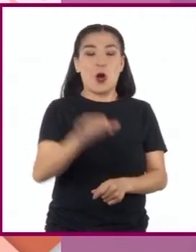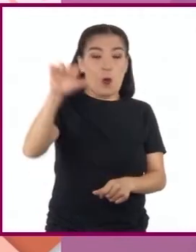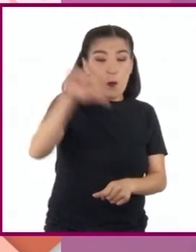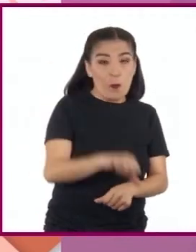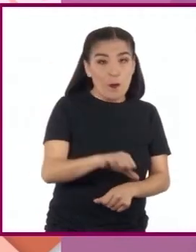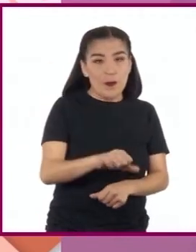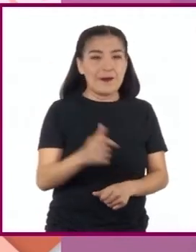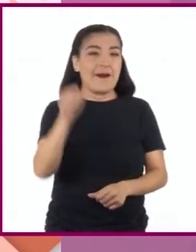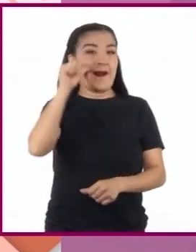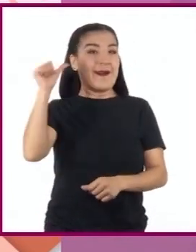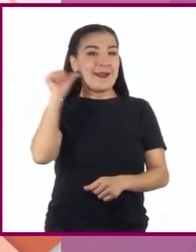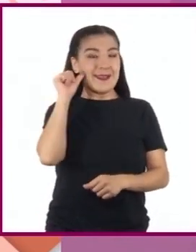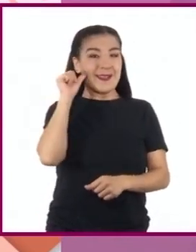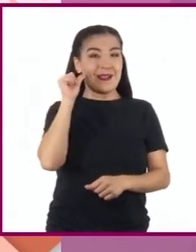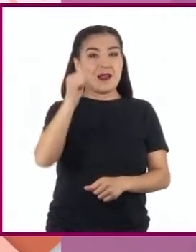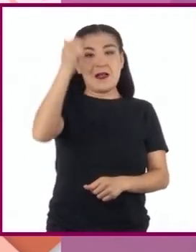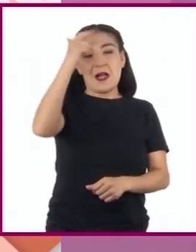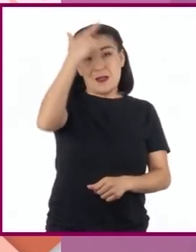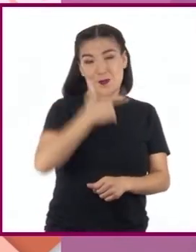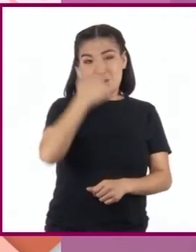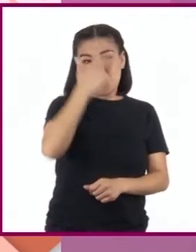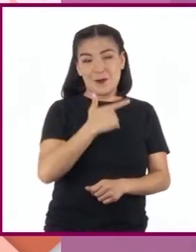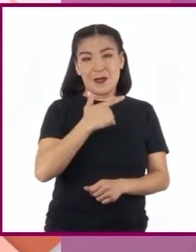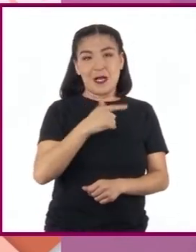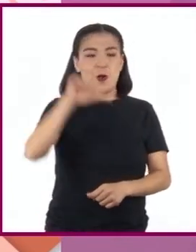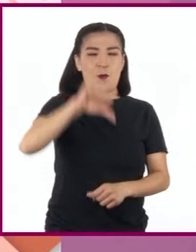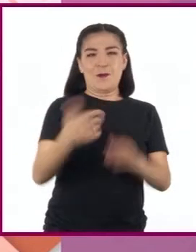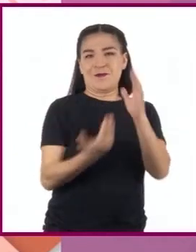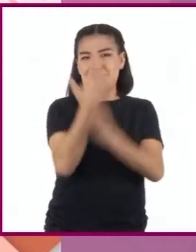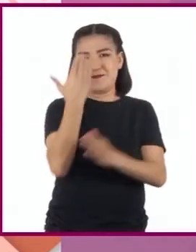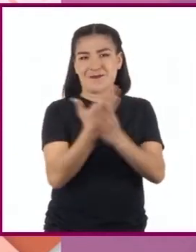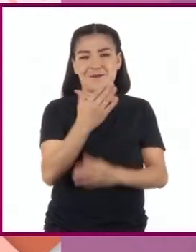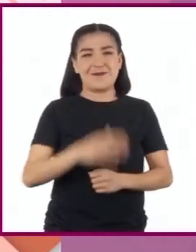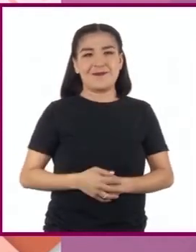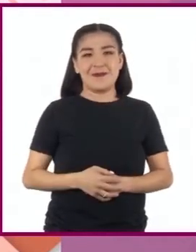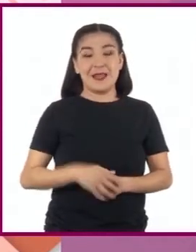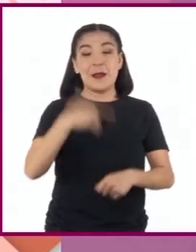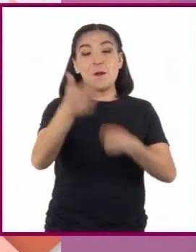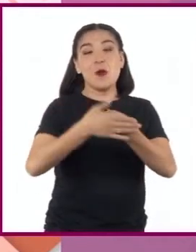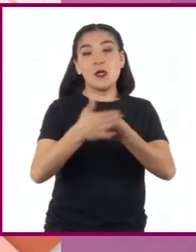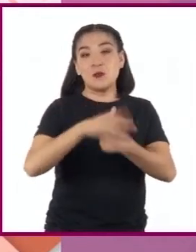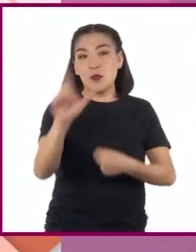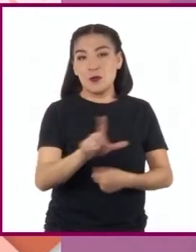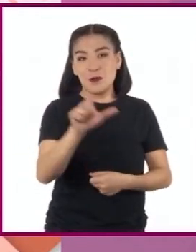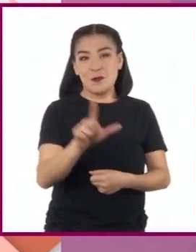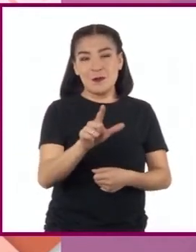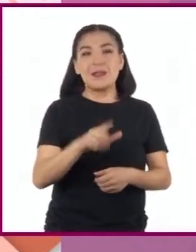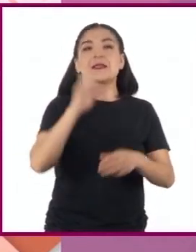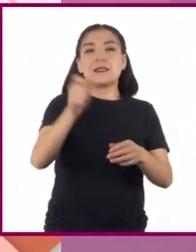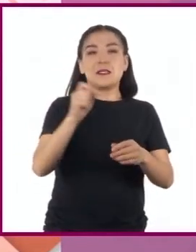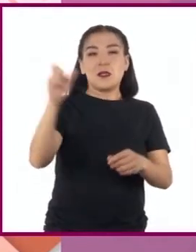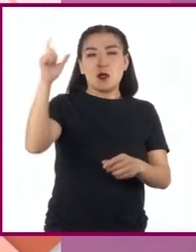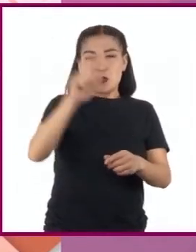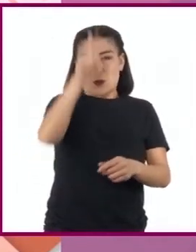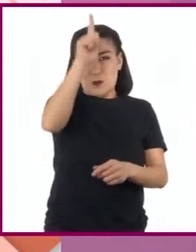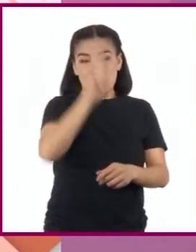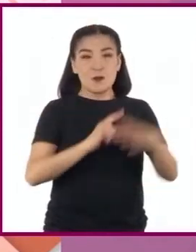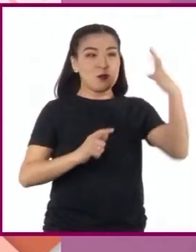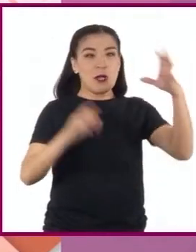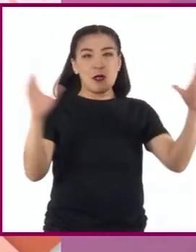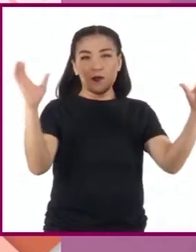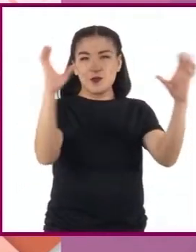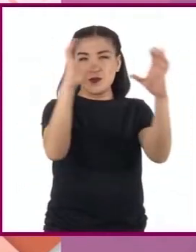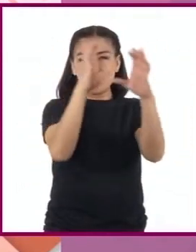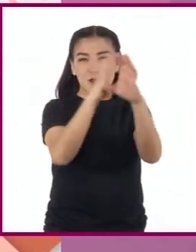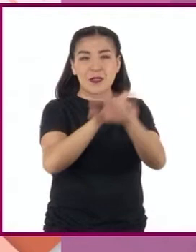hoy, ayer, anoche, esta mañana. El próximo lunes, un eclipse solar oscurecerá el